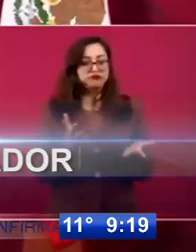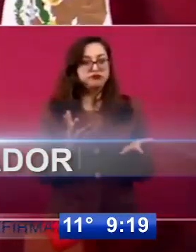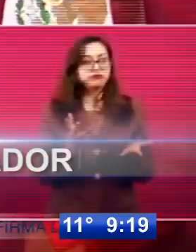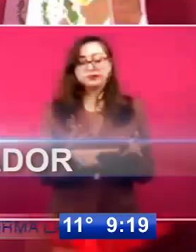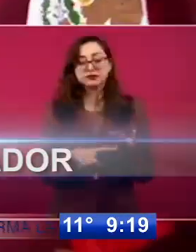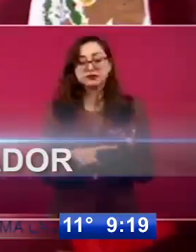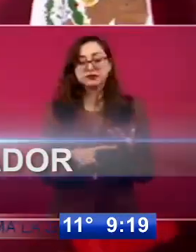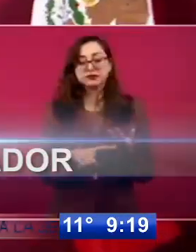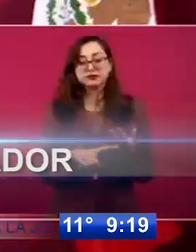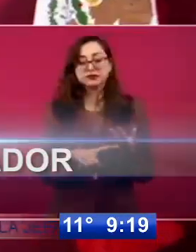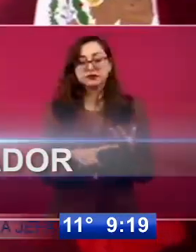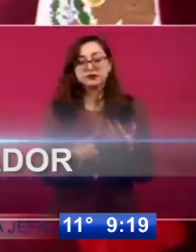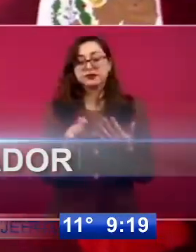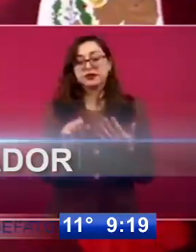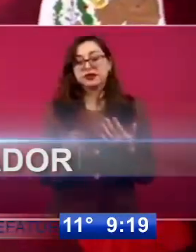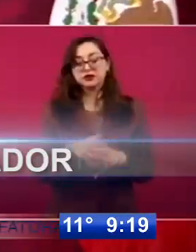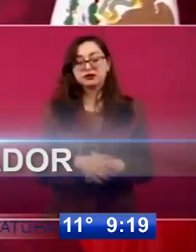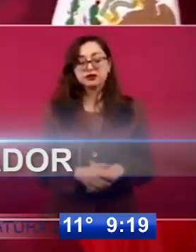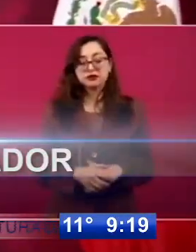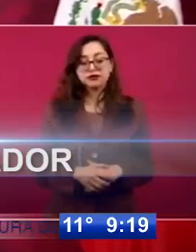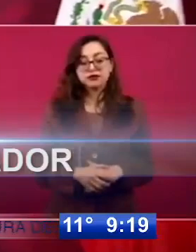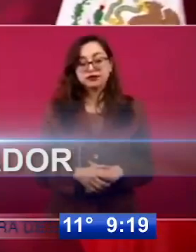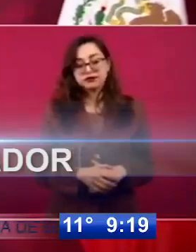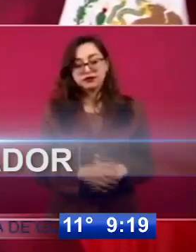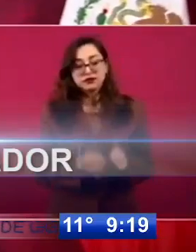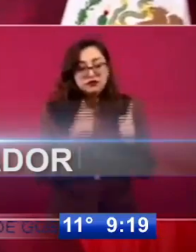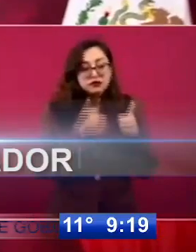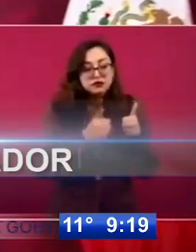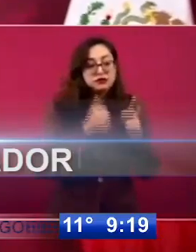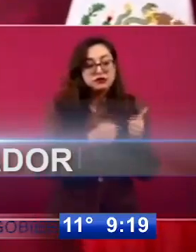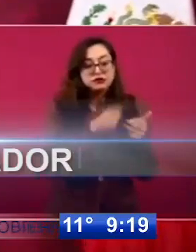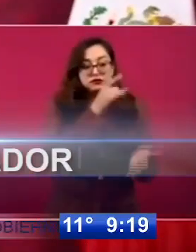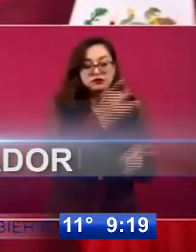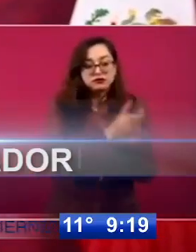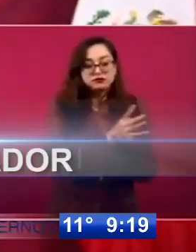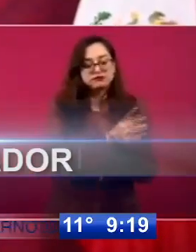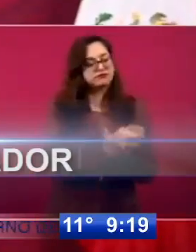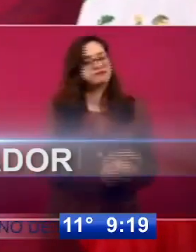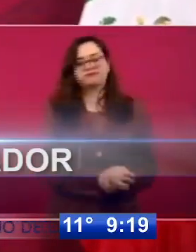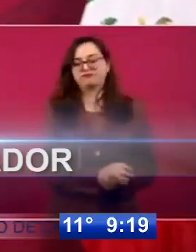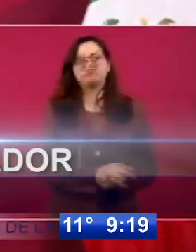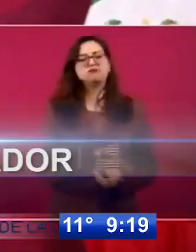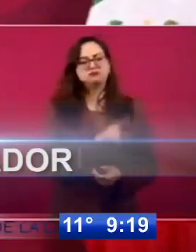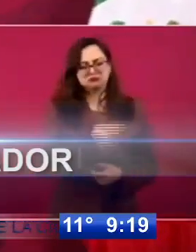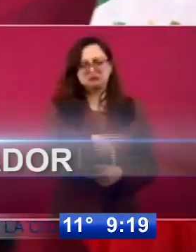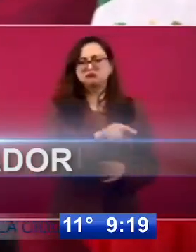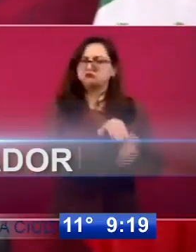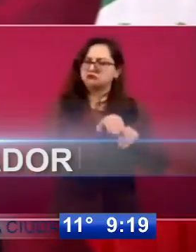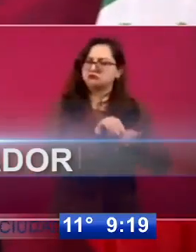a Sarmiento, no, pues, además,